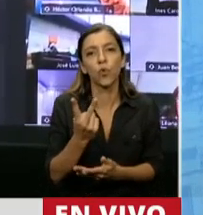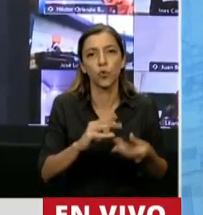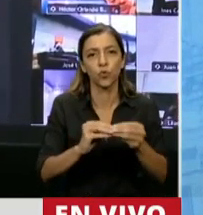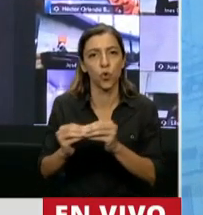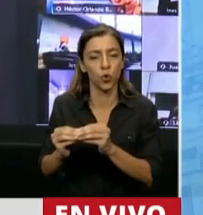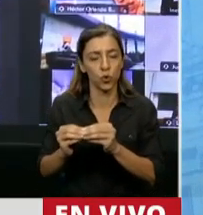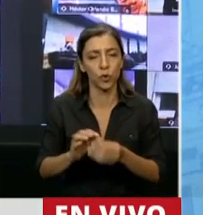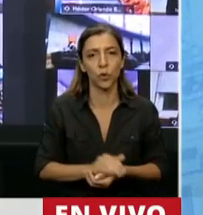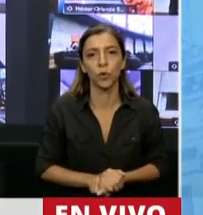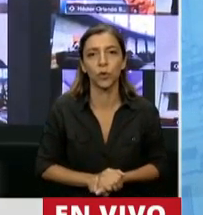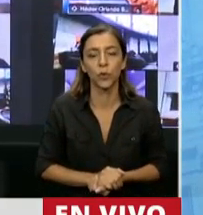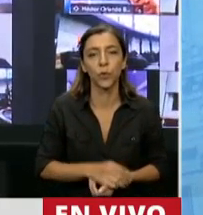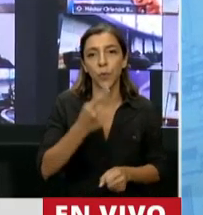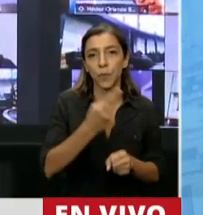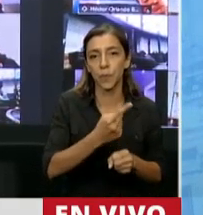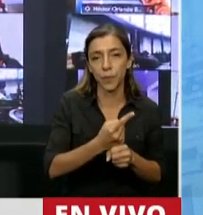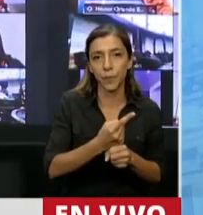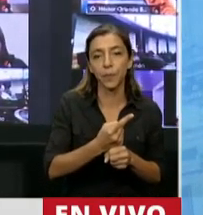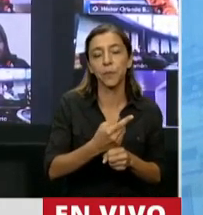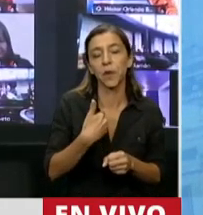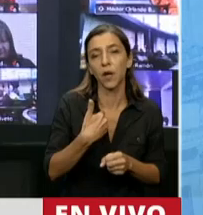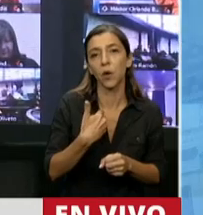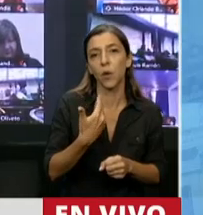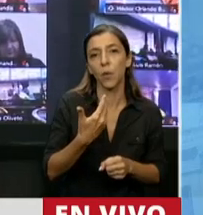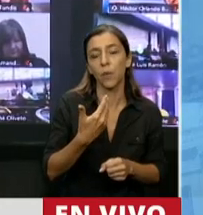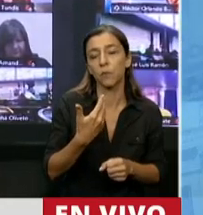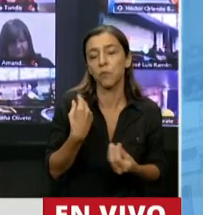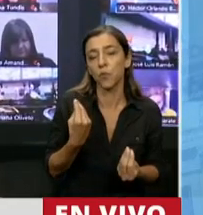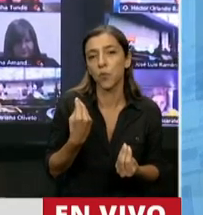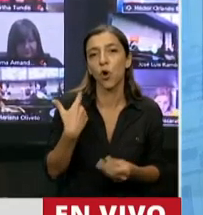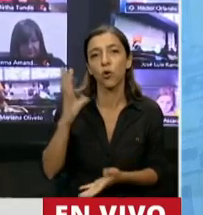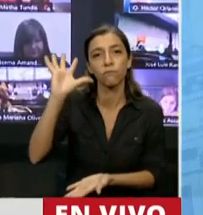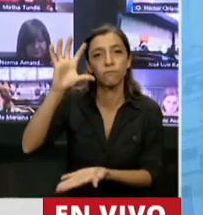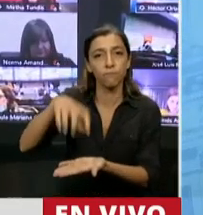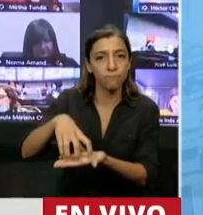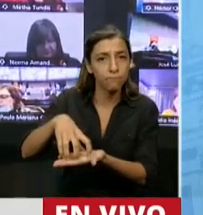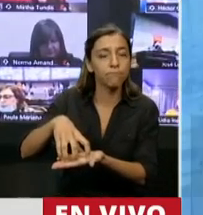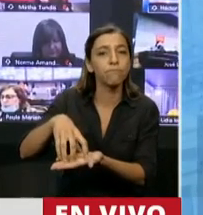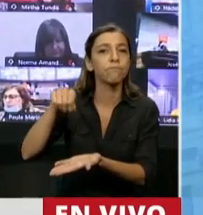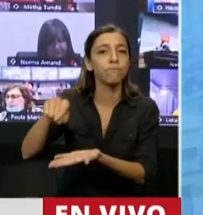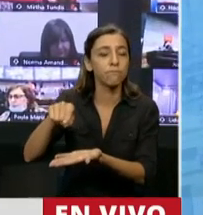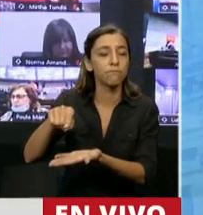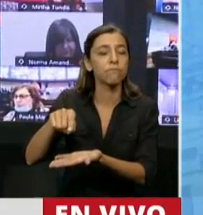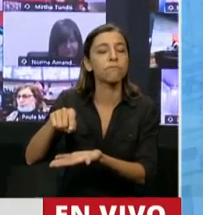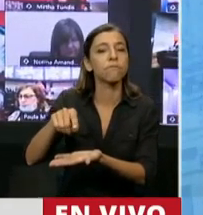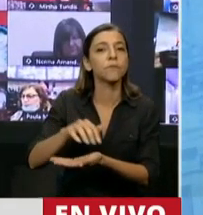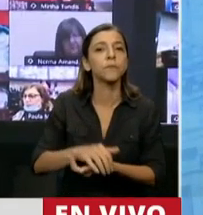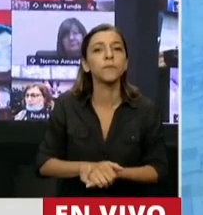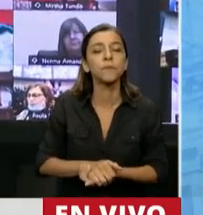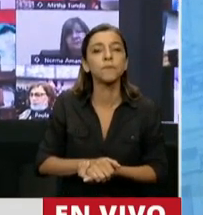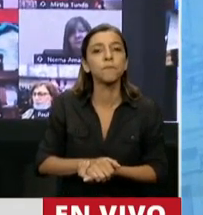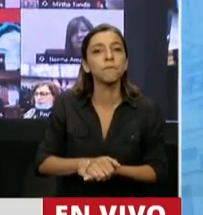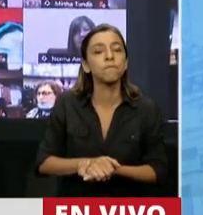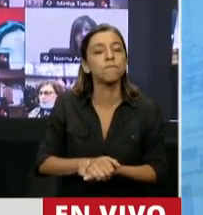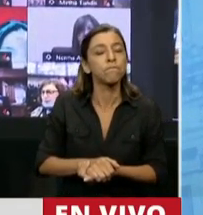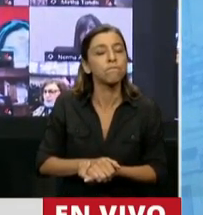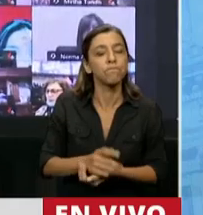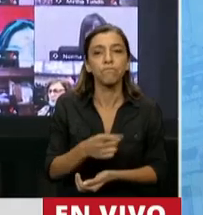Primero, refiriéndome al Centro Cultural específicamente, ha pasado a